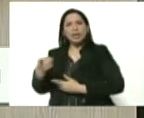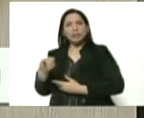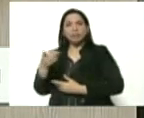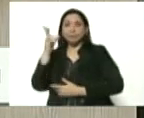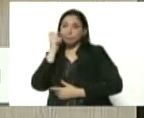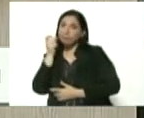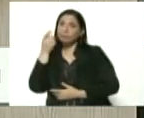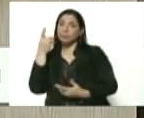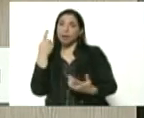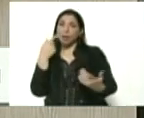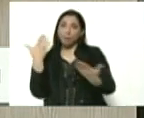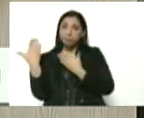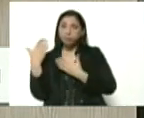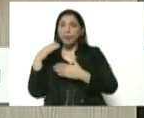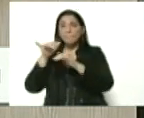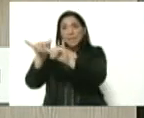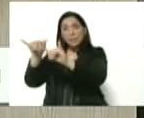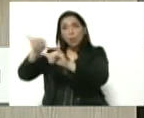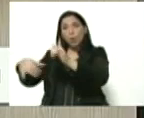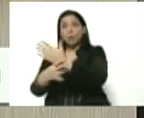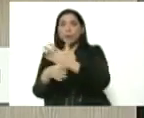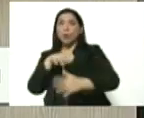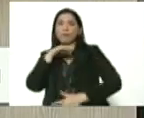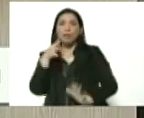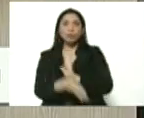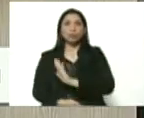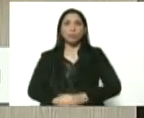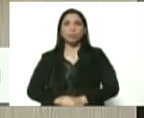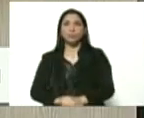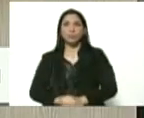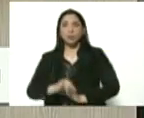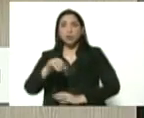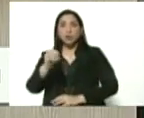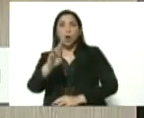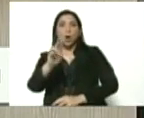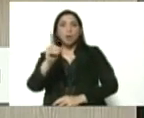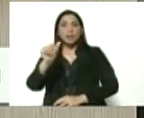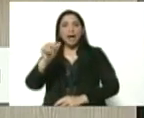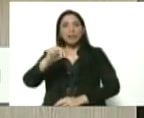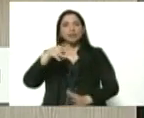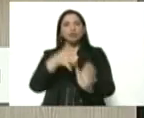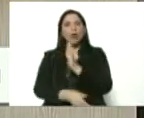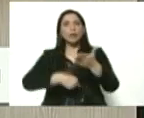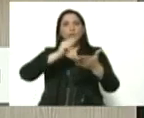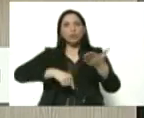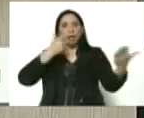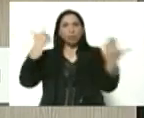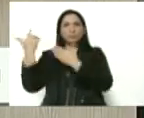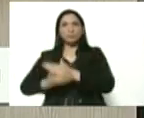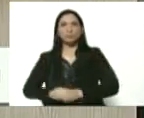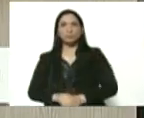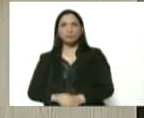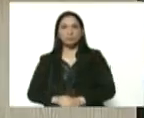audio de Juan Guaidó hablando con Jordan Gudró acerca de ese contrato. Adelante, video.